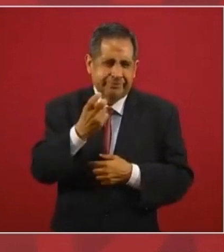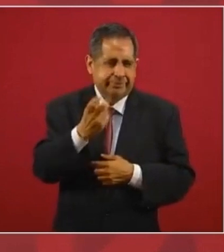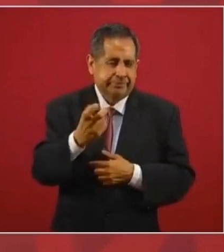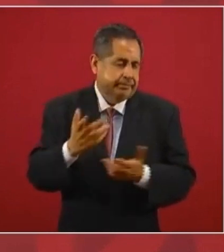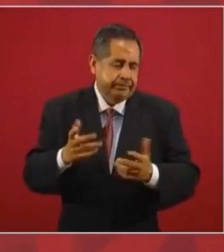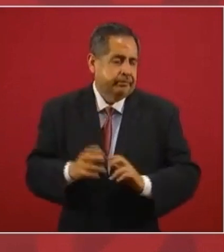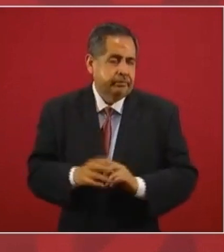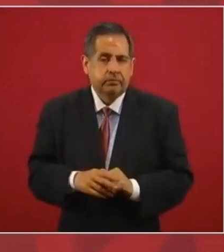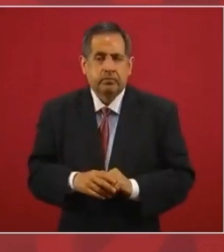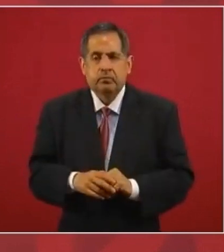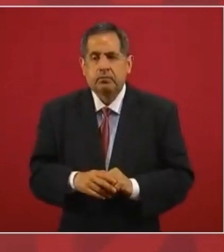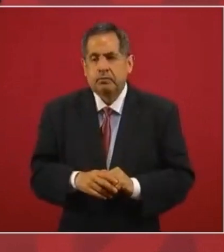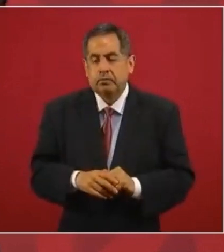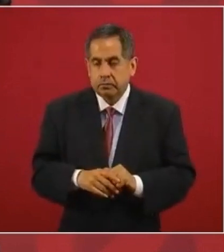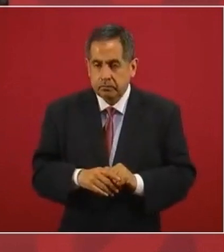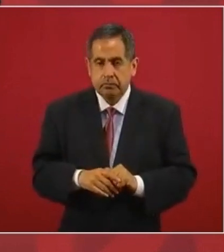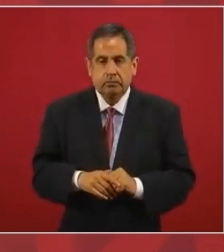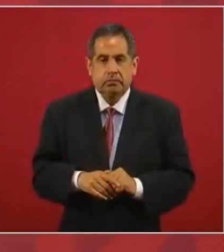eso